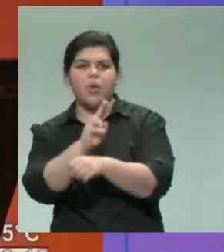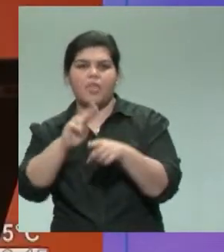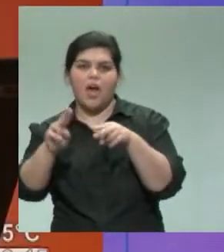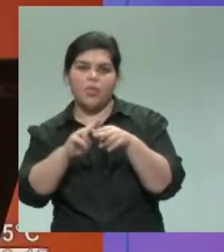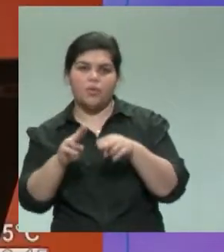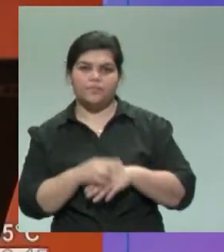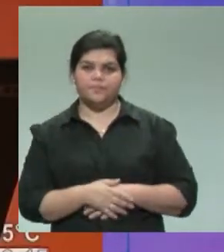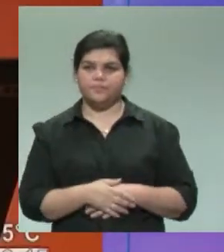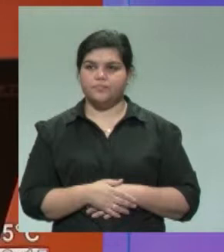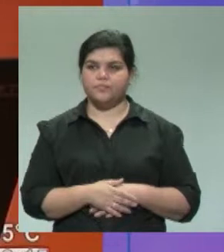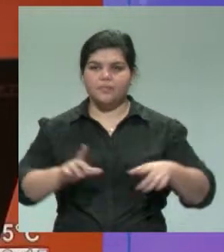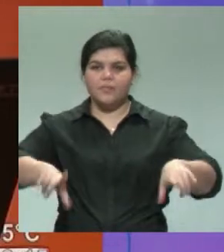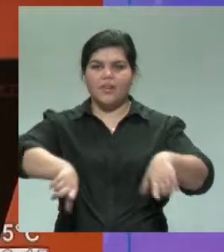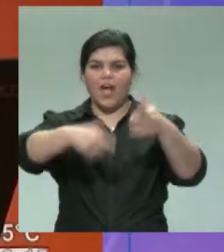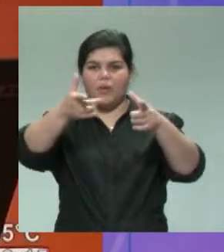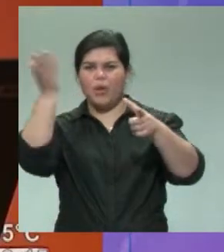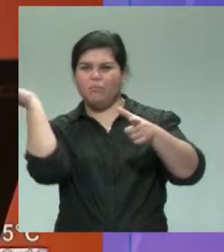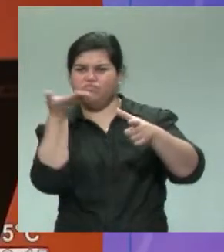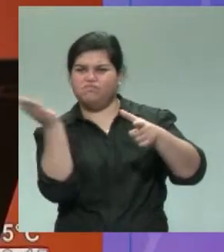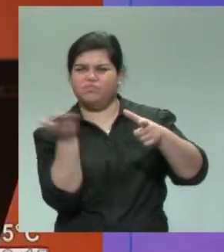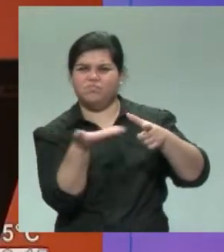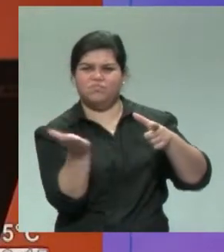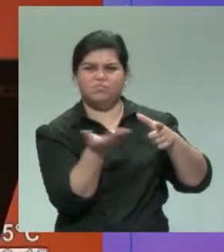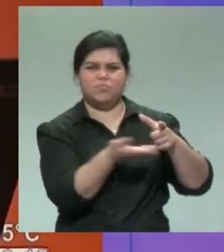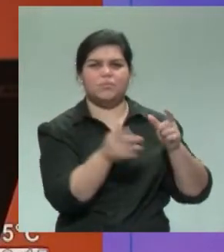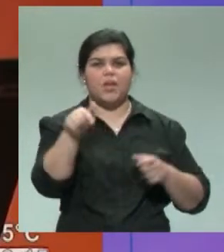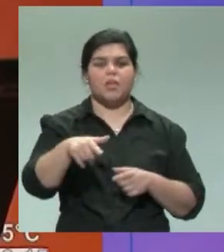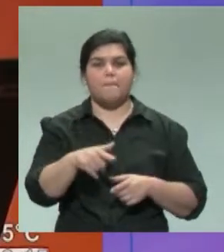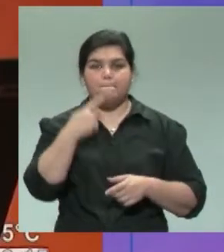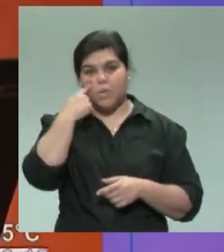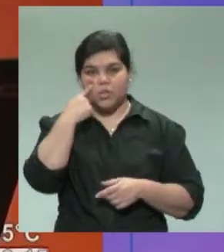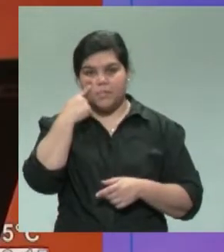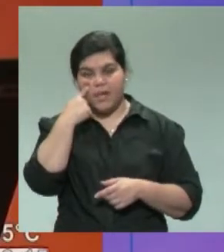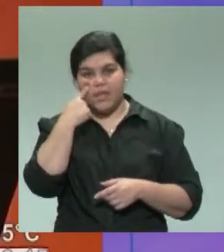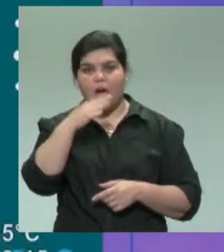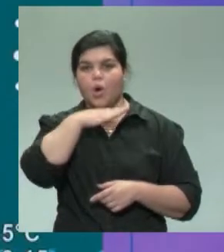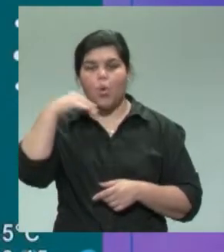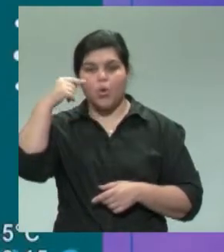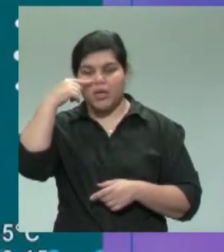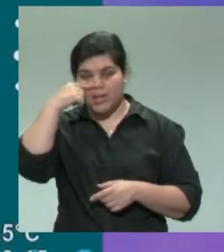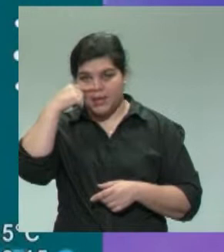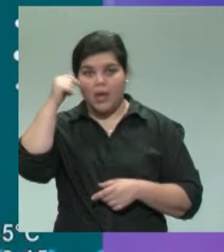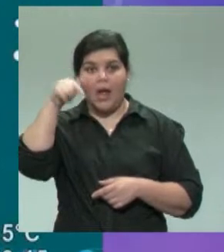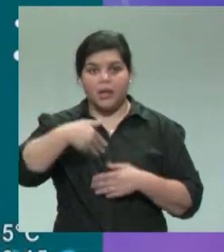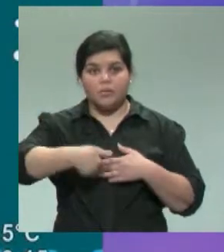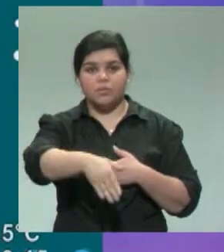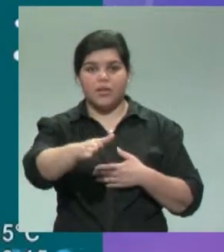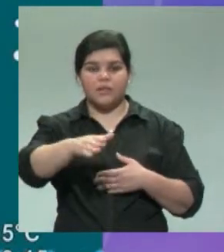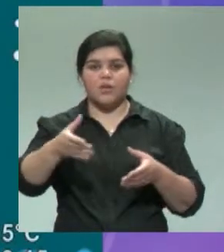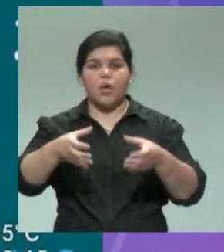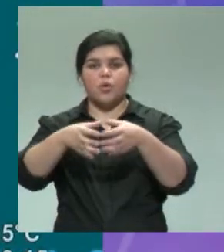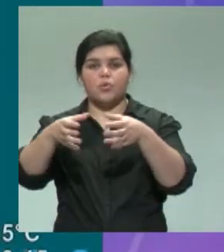Poda indiscriminada es lo que ha realizado la Municipalidad de Junín en uno de sus barrios y la Dirección de Recursos Naturales de la